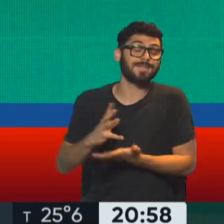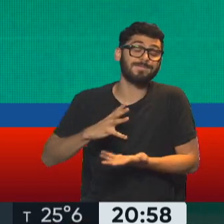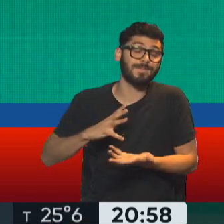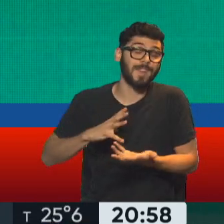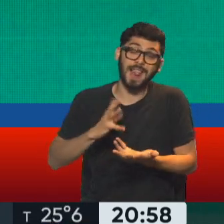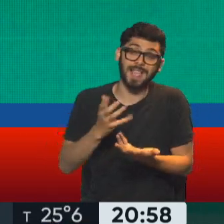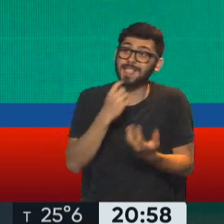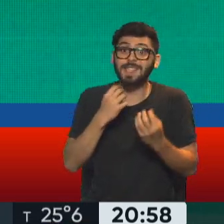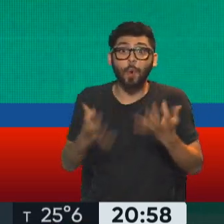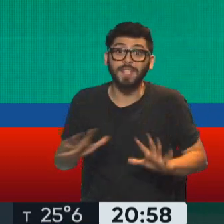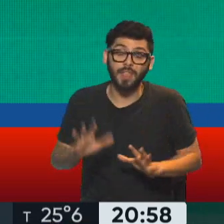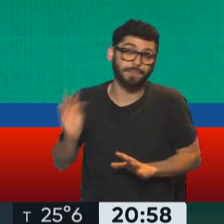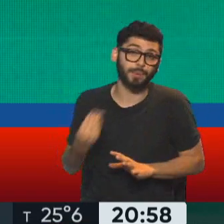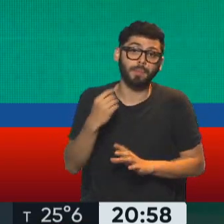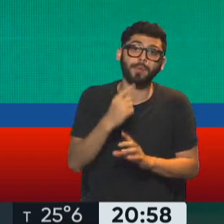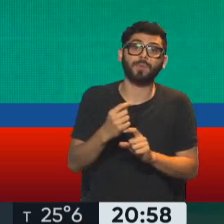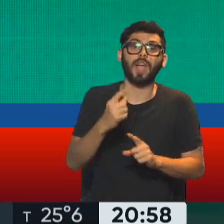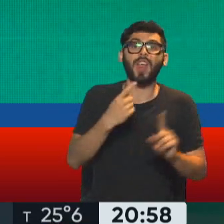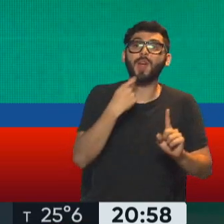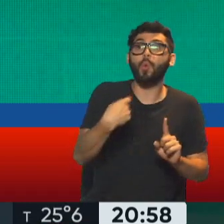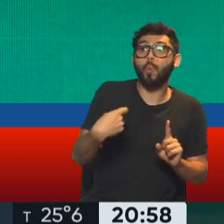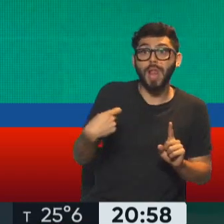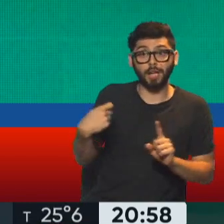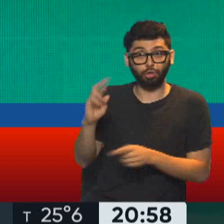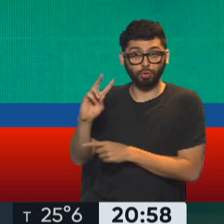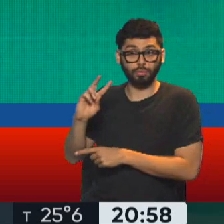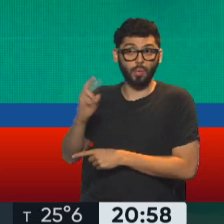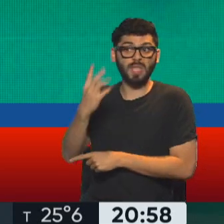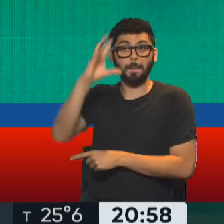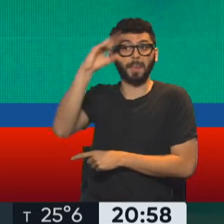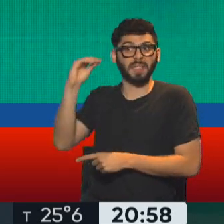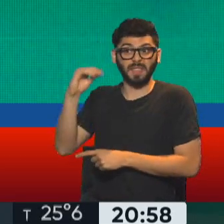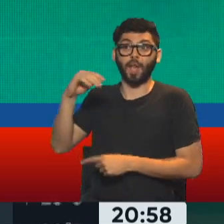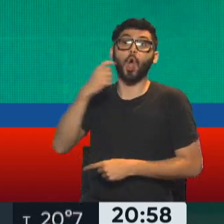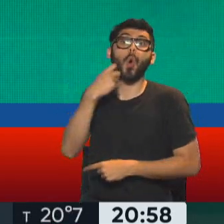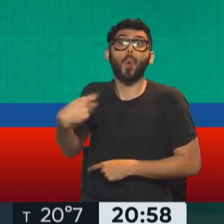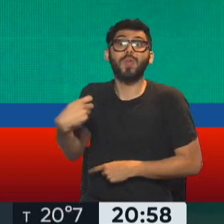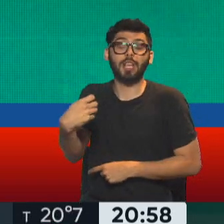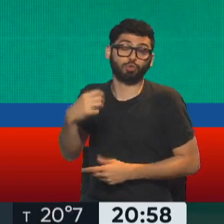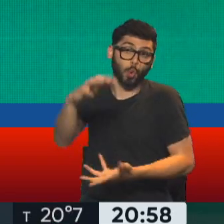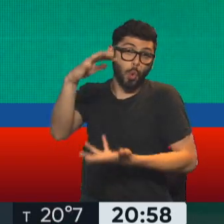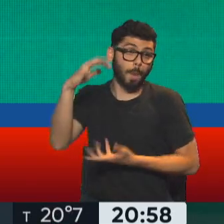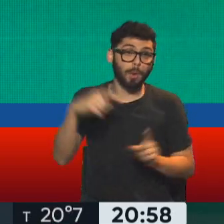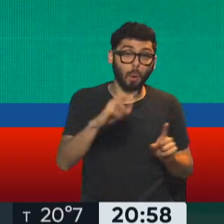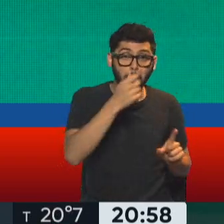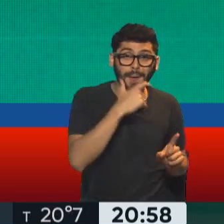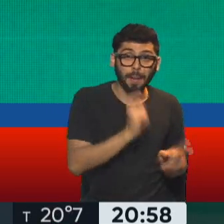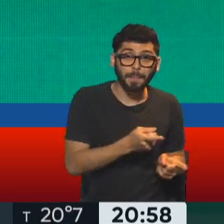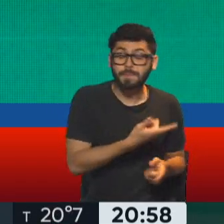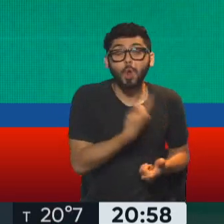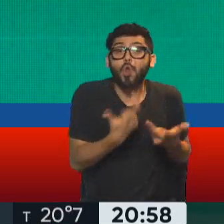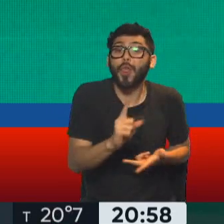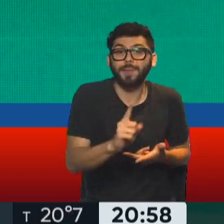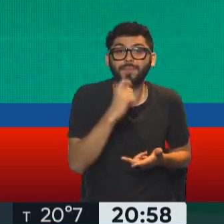privilegio de la vicepresidenta, pero no hablan de que Mauricio Macri también tiene una jubilación de privilegio. Claro, Cristina tuvo la particularidad de que